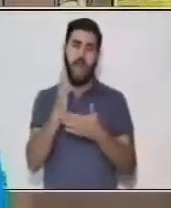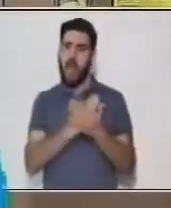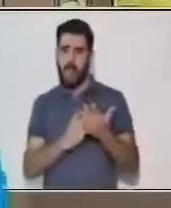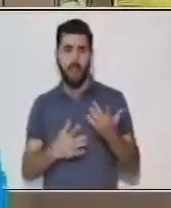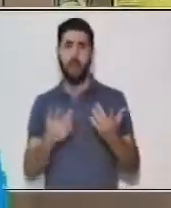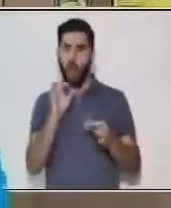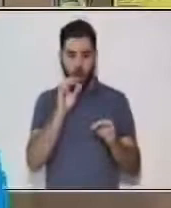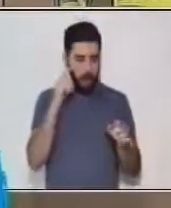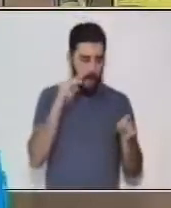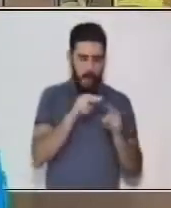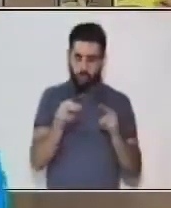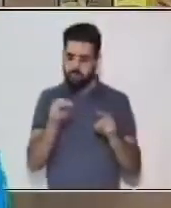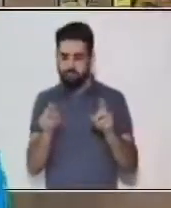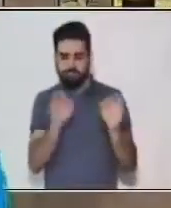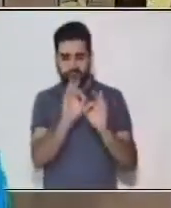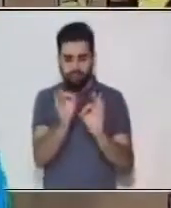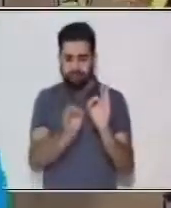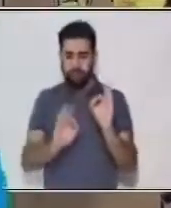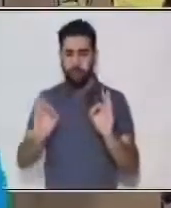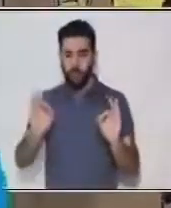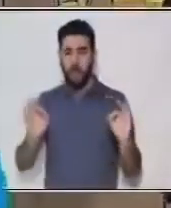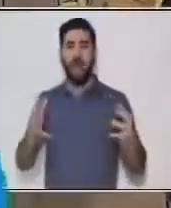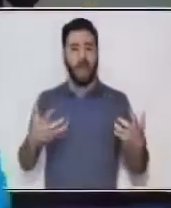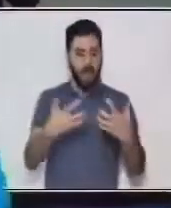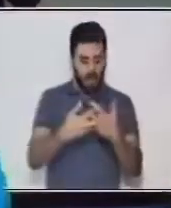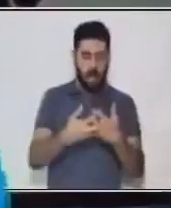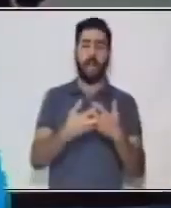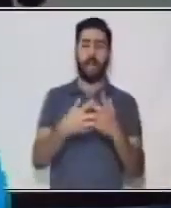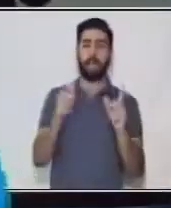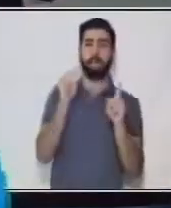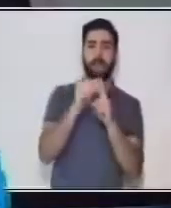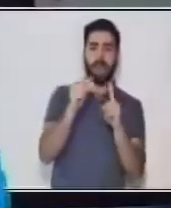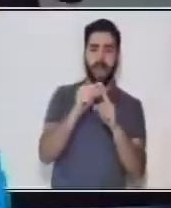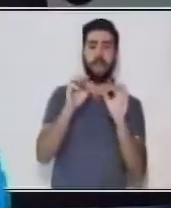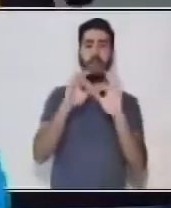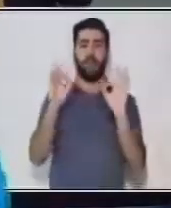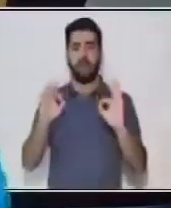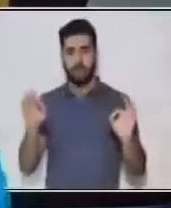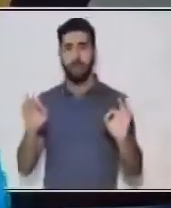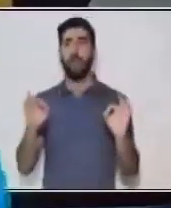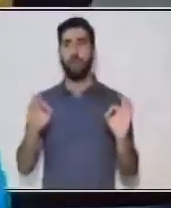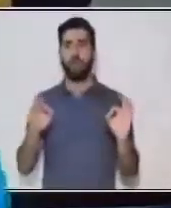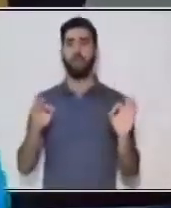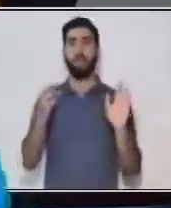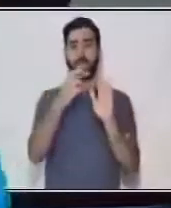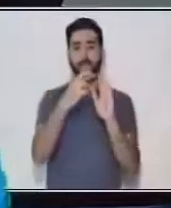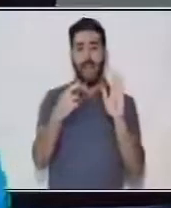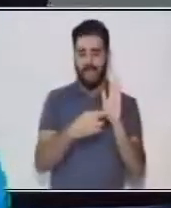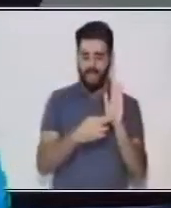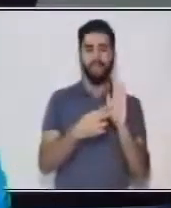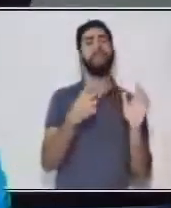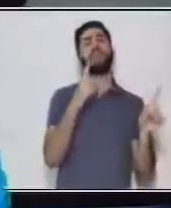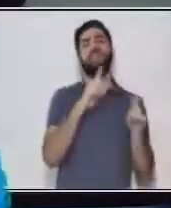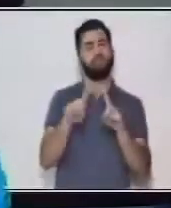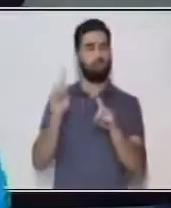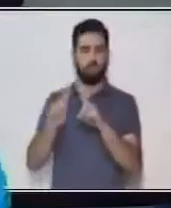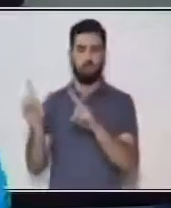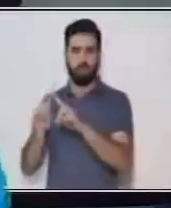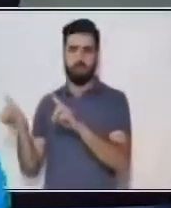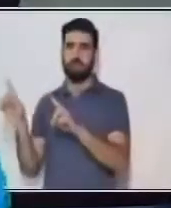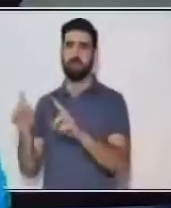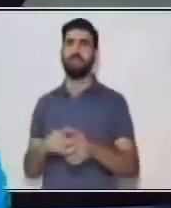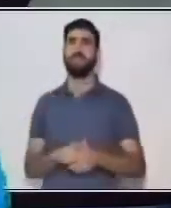formando palabras, luego texto, oraciones, textos, etcétera, etcétera. Un dato importante que debemos